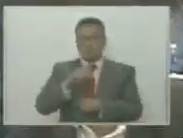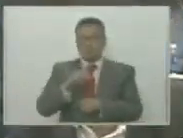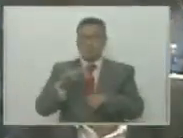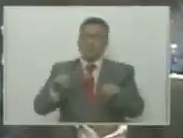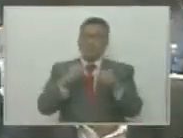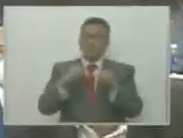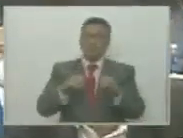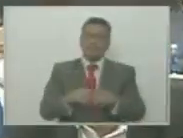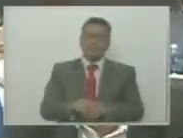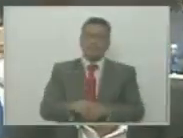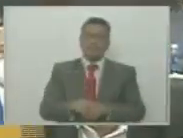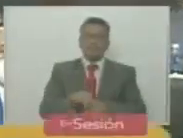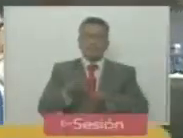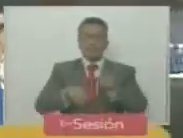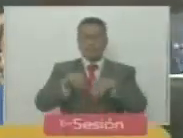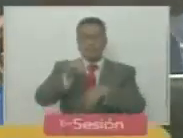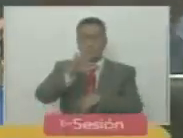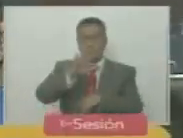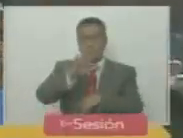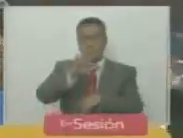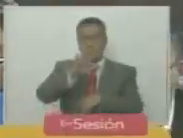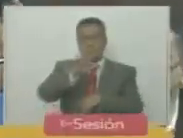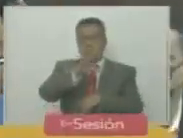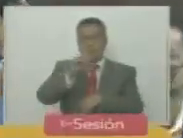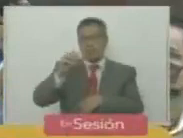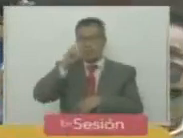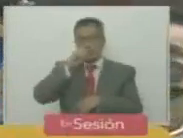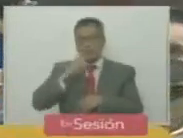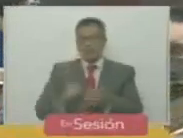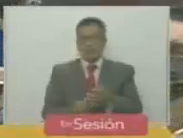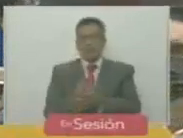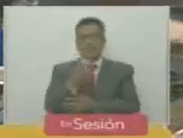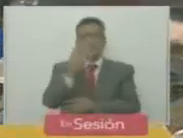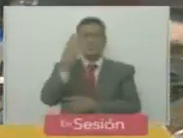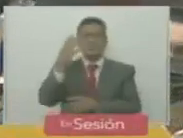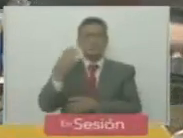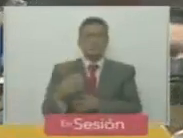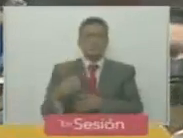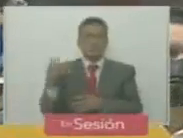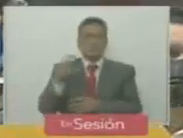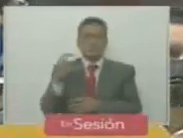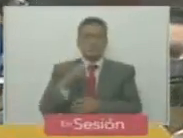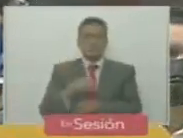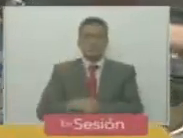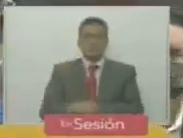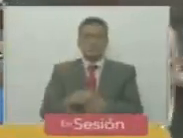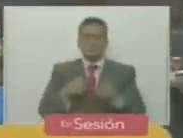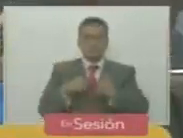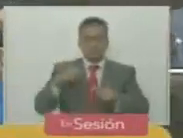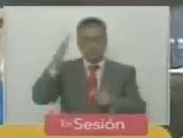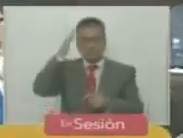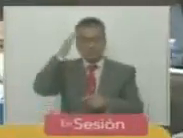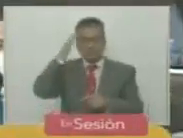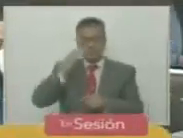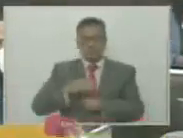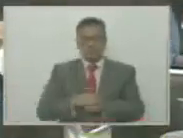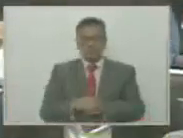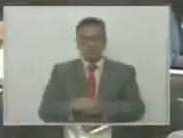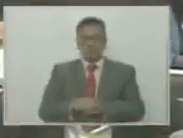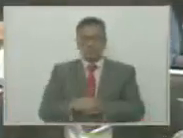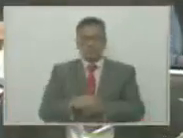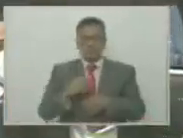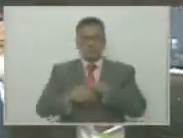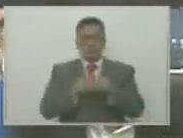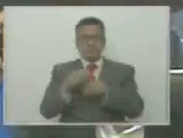celebrar los 500 años de la Fundación de Caracas, pero reconociendo los